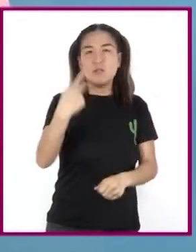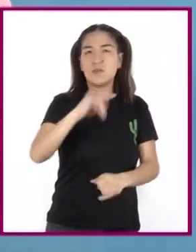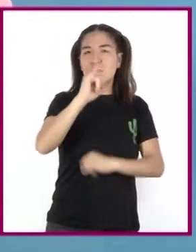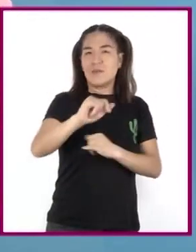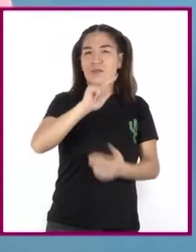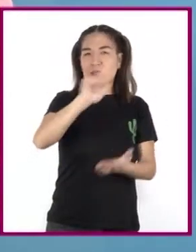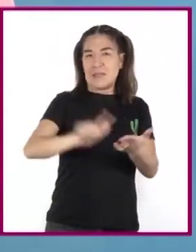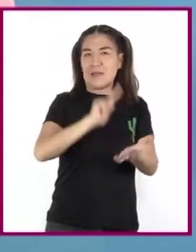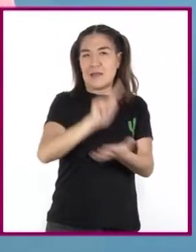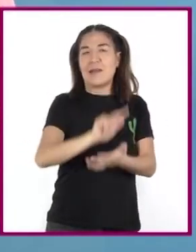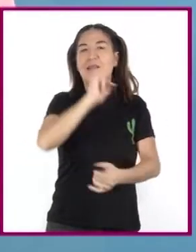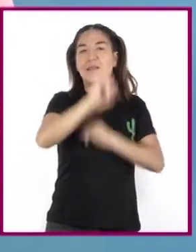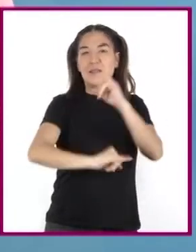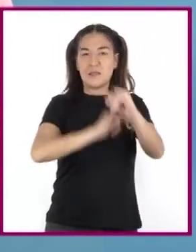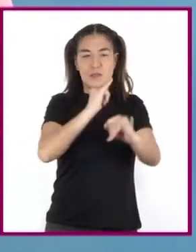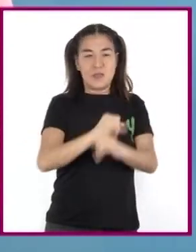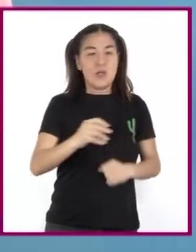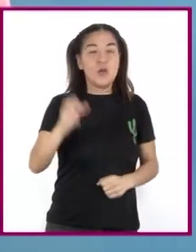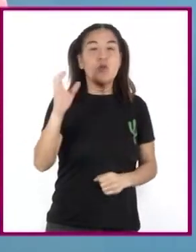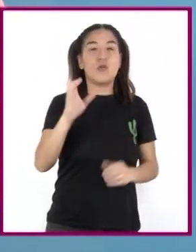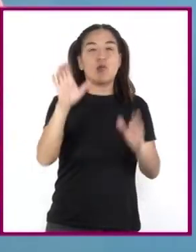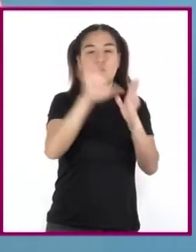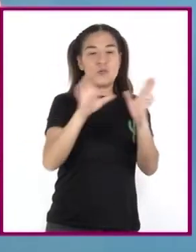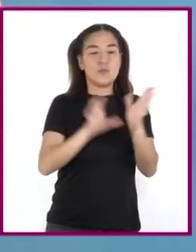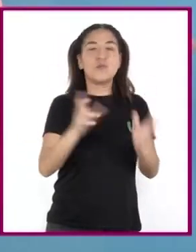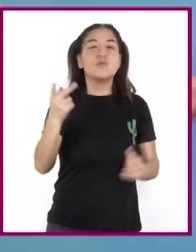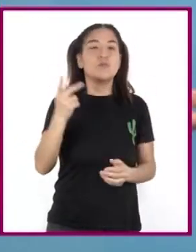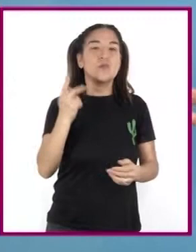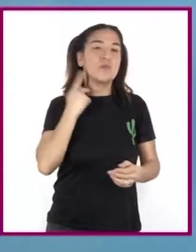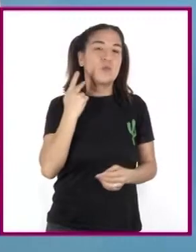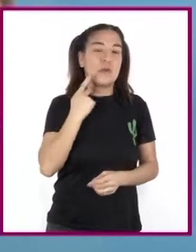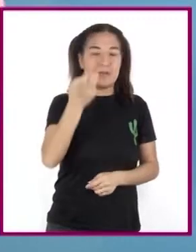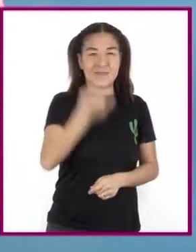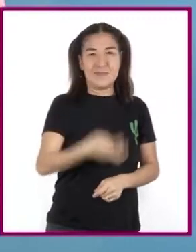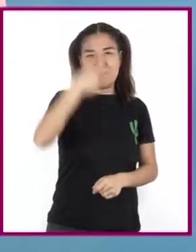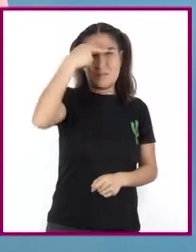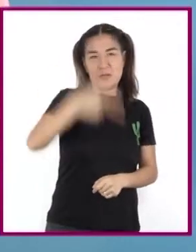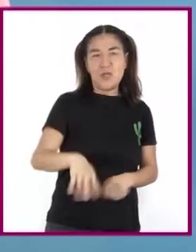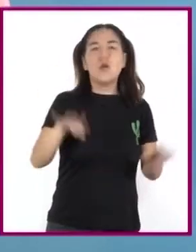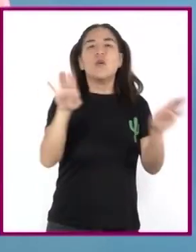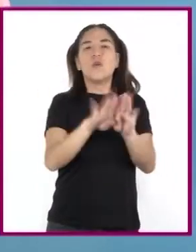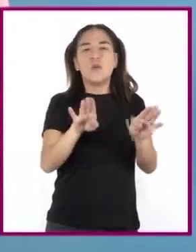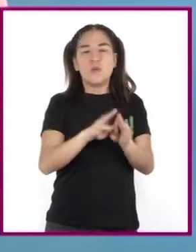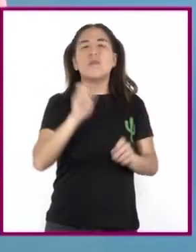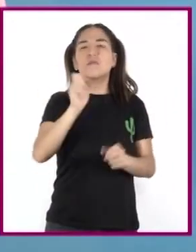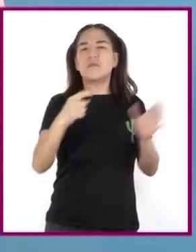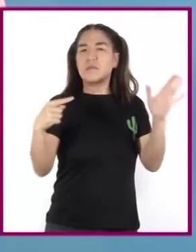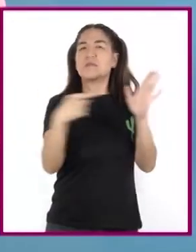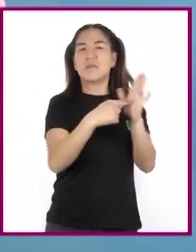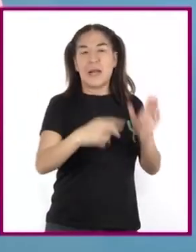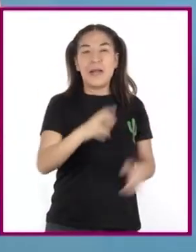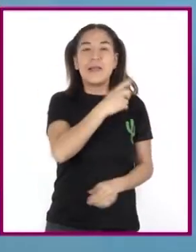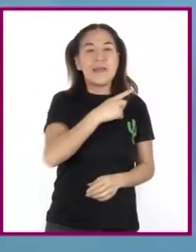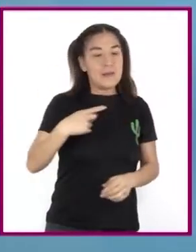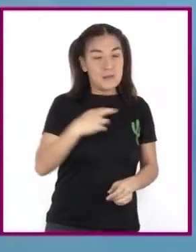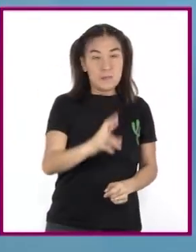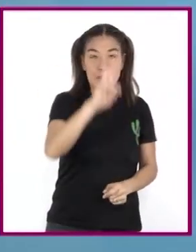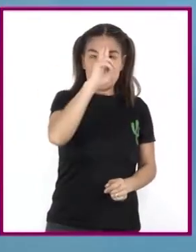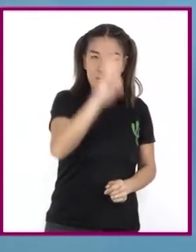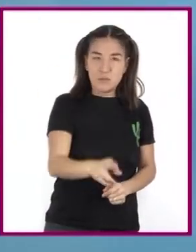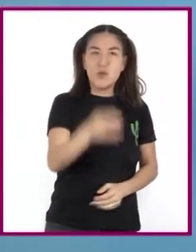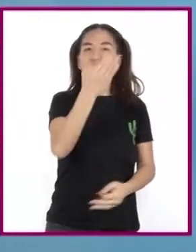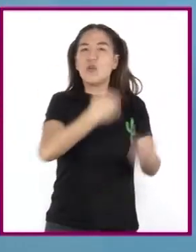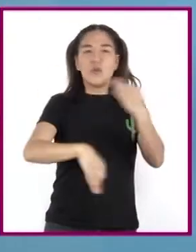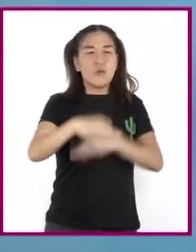internacionales. La Constitución Política de los Estados Unidos Mexicanos garantiza que se respete, lo mismo que otras